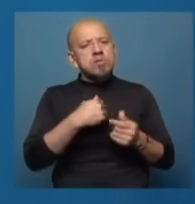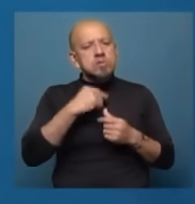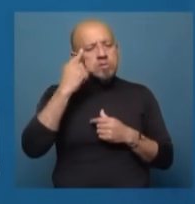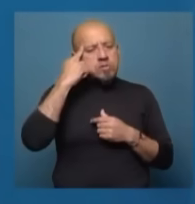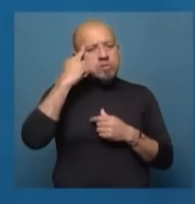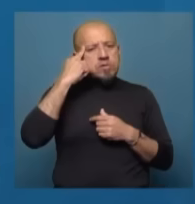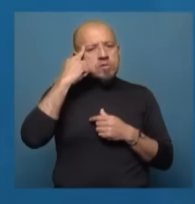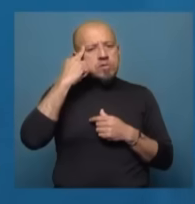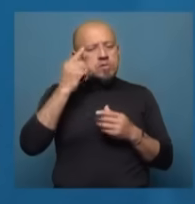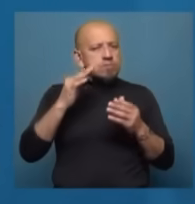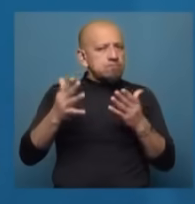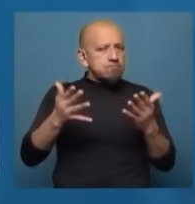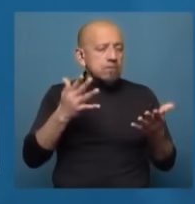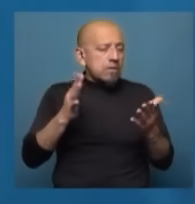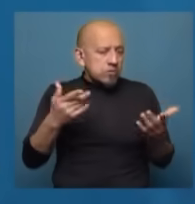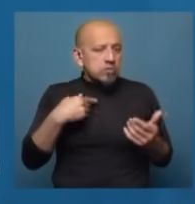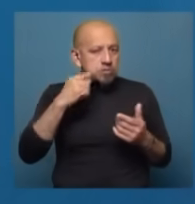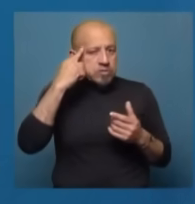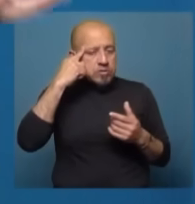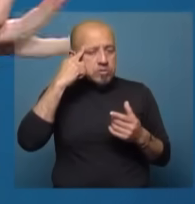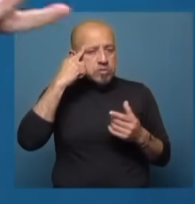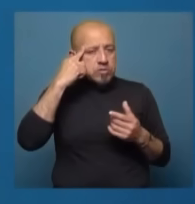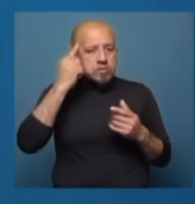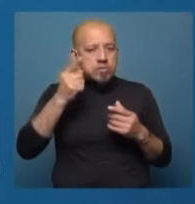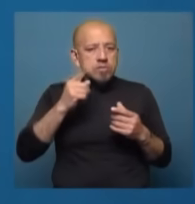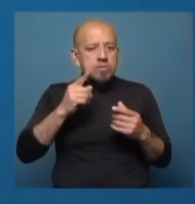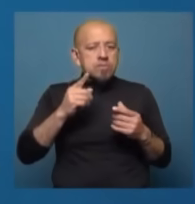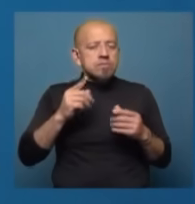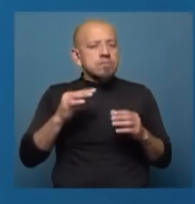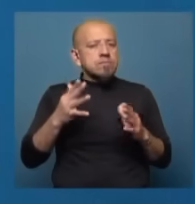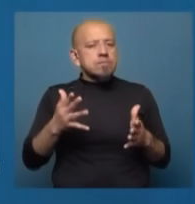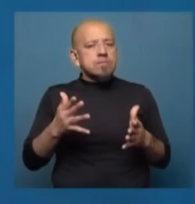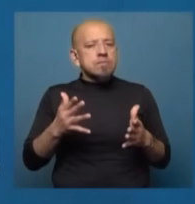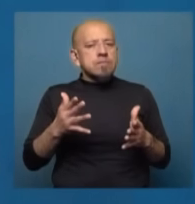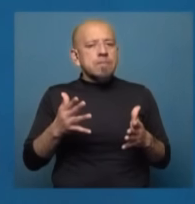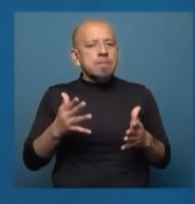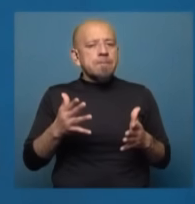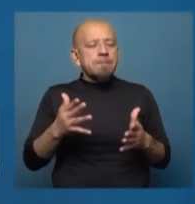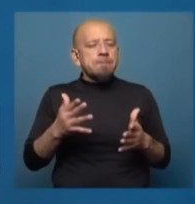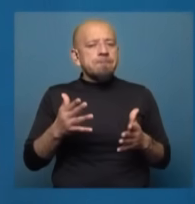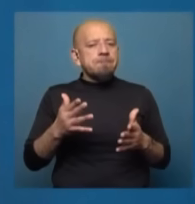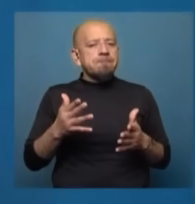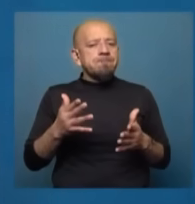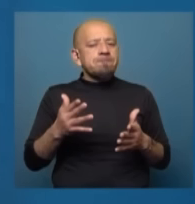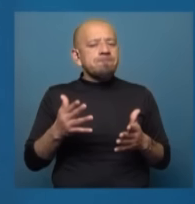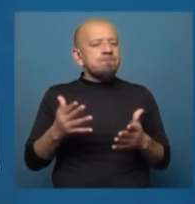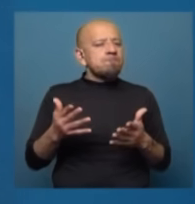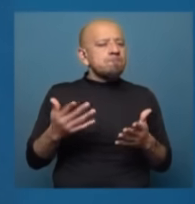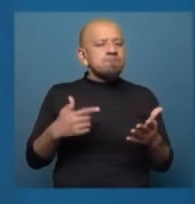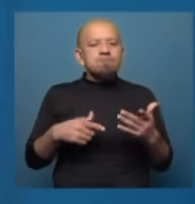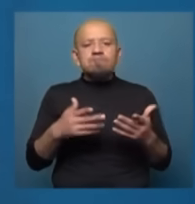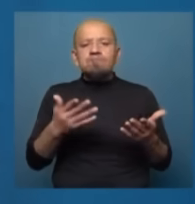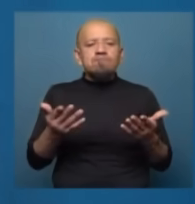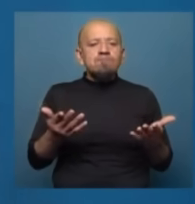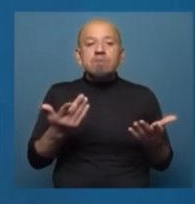sentido sociológico común corriente no en términos jurídicos y y Bueno creo que